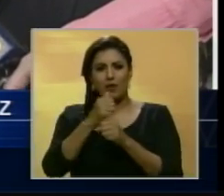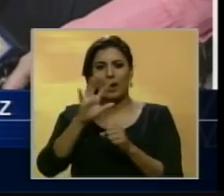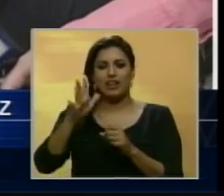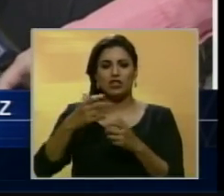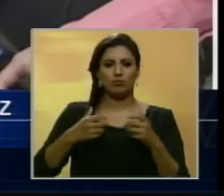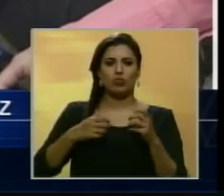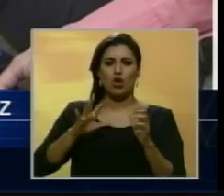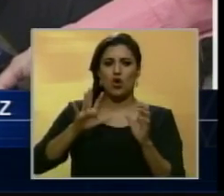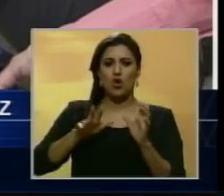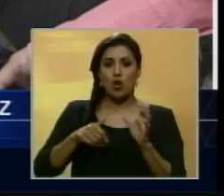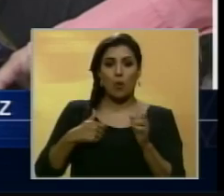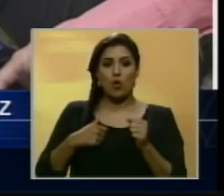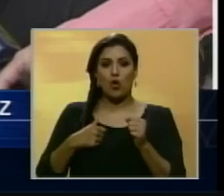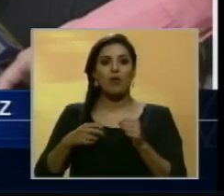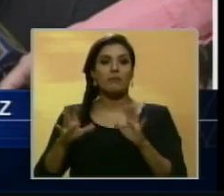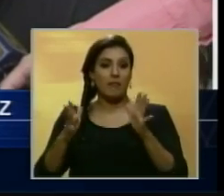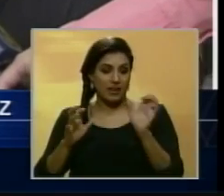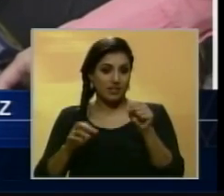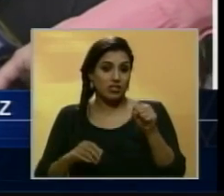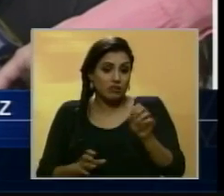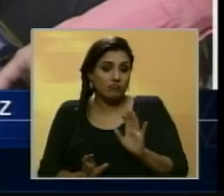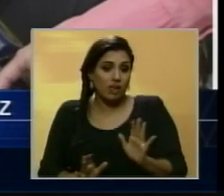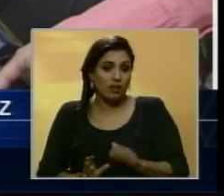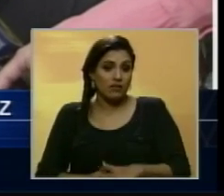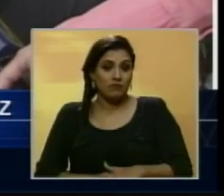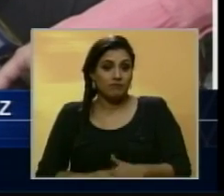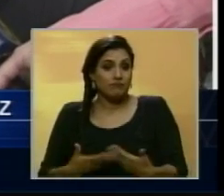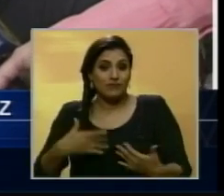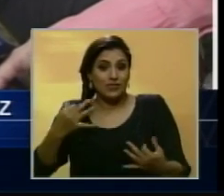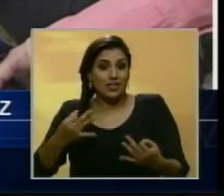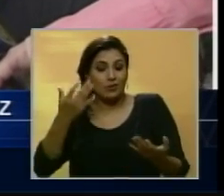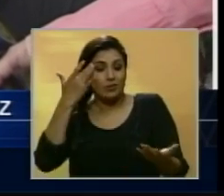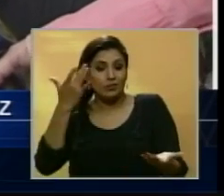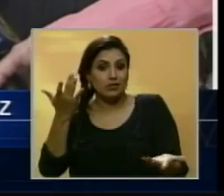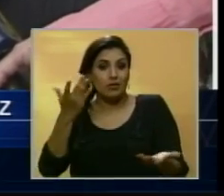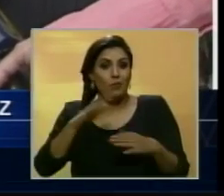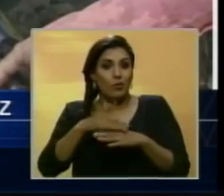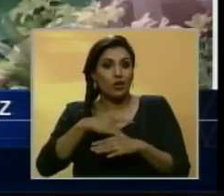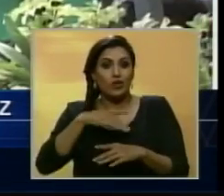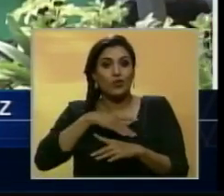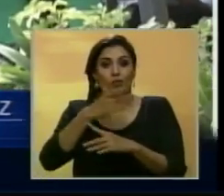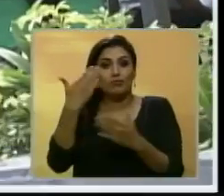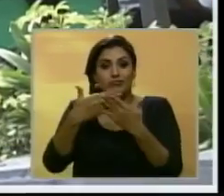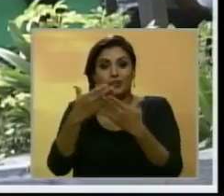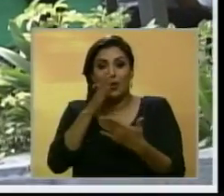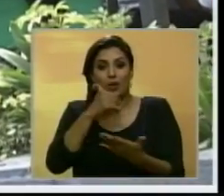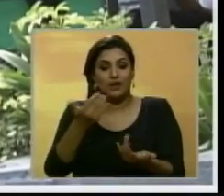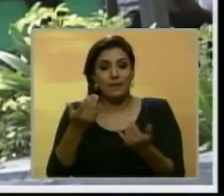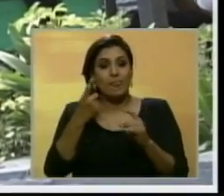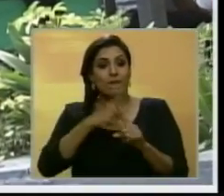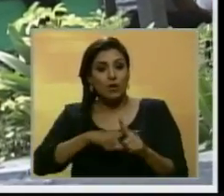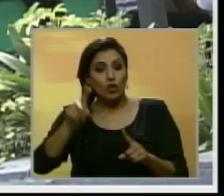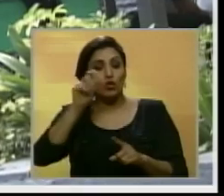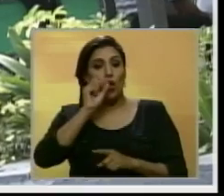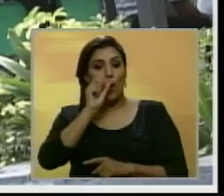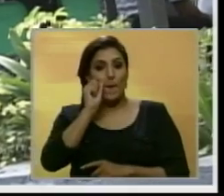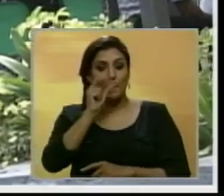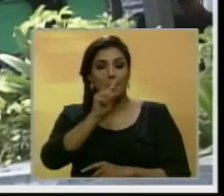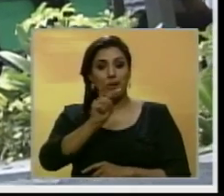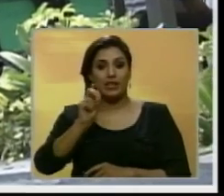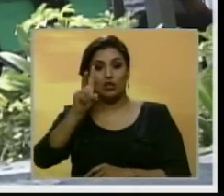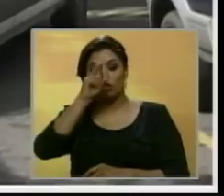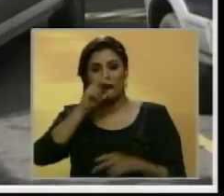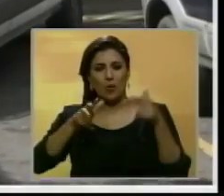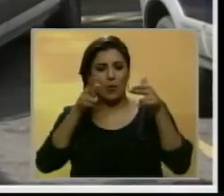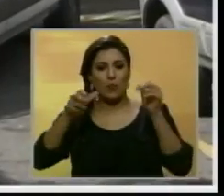robo, señor? Me imagino que sí, no estoy seguro porque en ese momento no estaba ahí. Pues. También Jorge Carrillo, de 22 años, fue